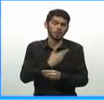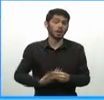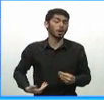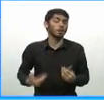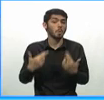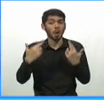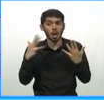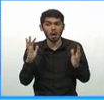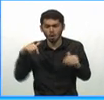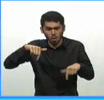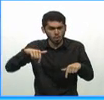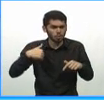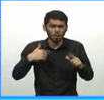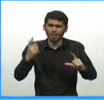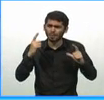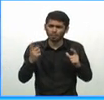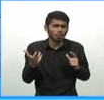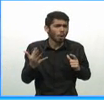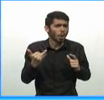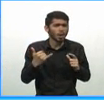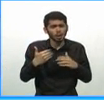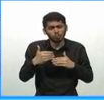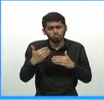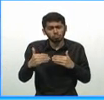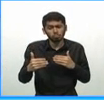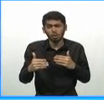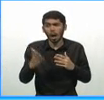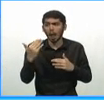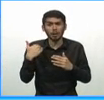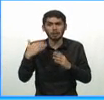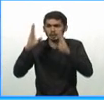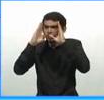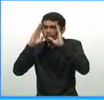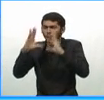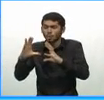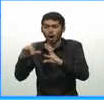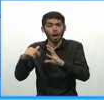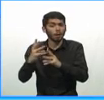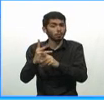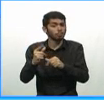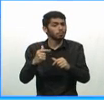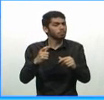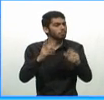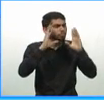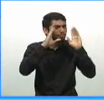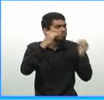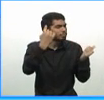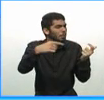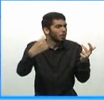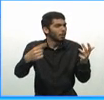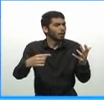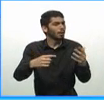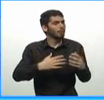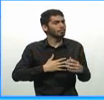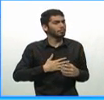mucho de cada día de poder hacer cosas que ante no podía y vuelvo a repetir no yo cada cosa